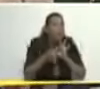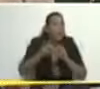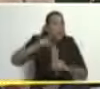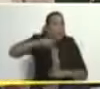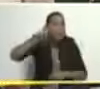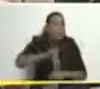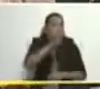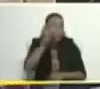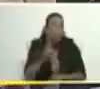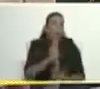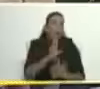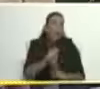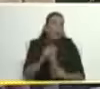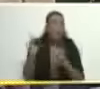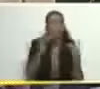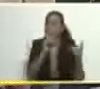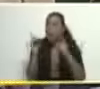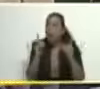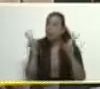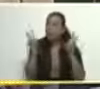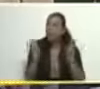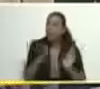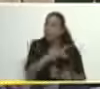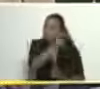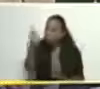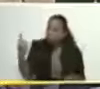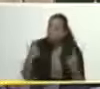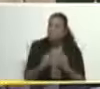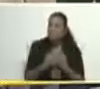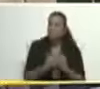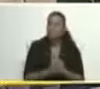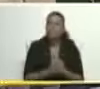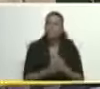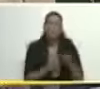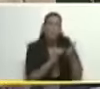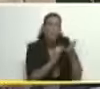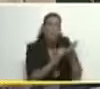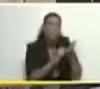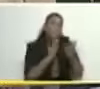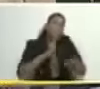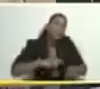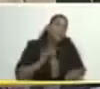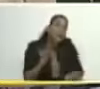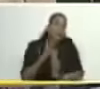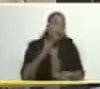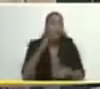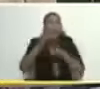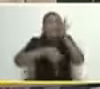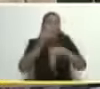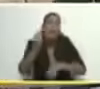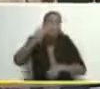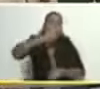a comentarios nuestros. Quisiera también decir algo